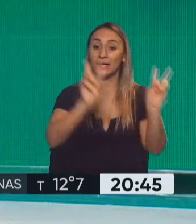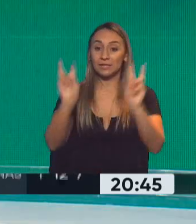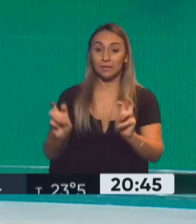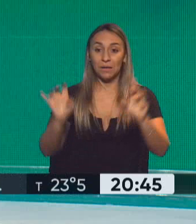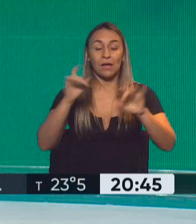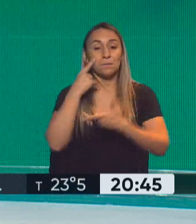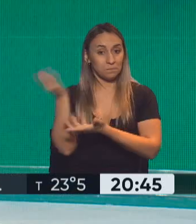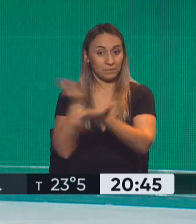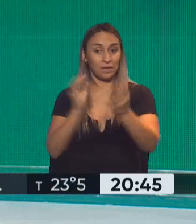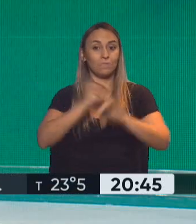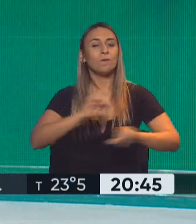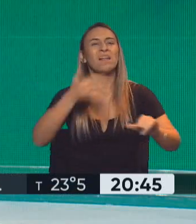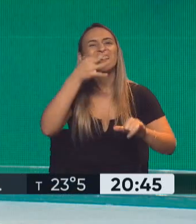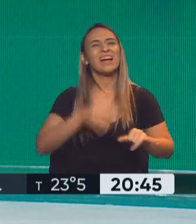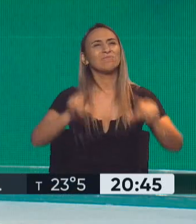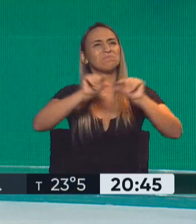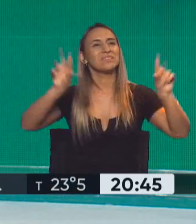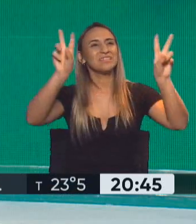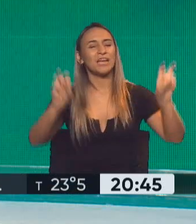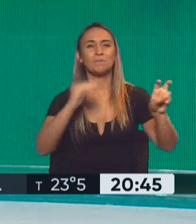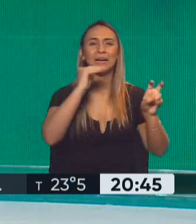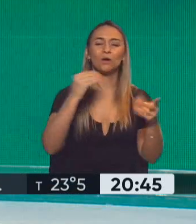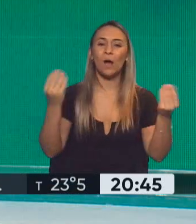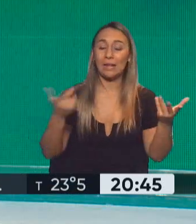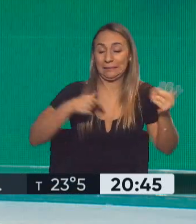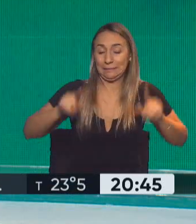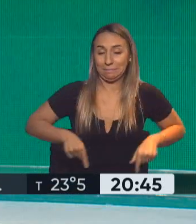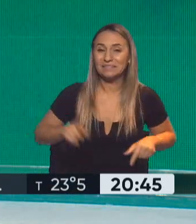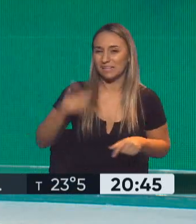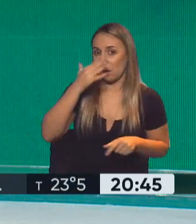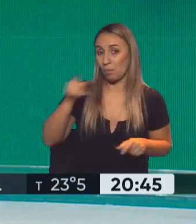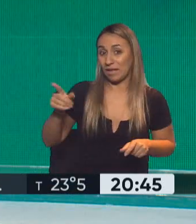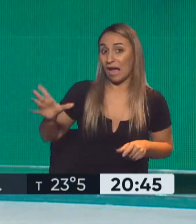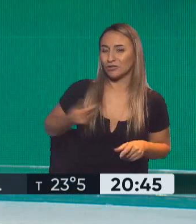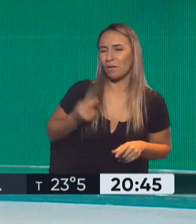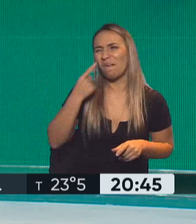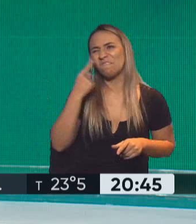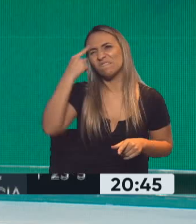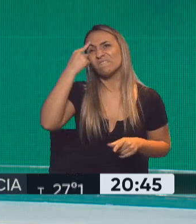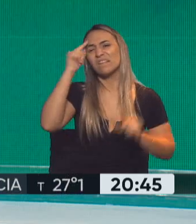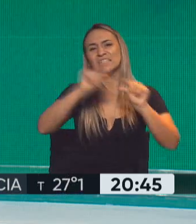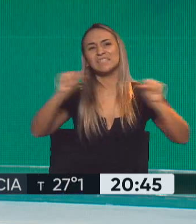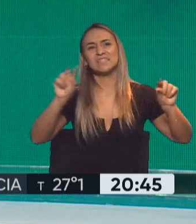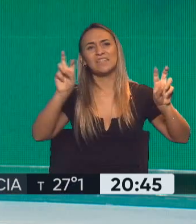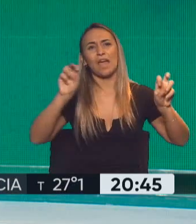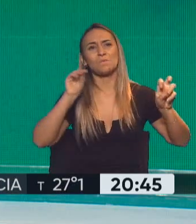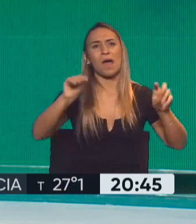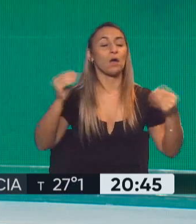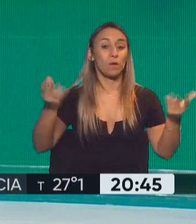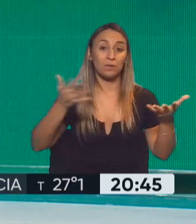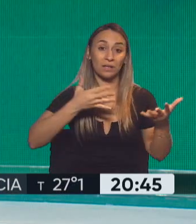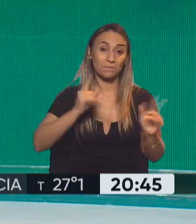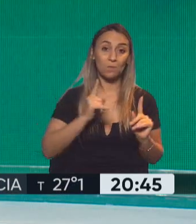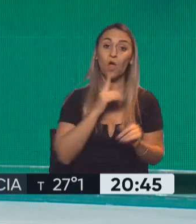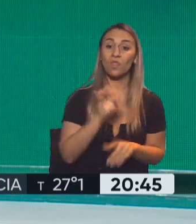a ir un informe la verdad que yo no sé cómo catalogar lo esto quizás me puede ayudar osvaldo en un rato abordándolo desde la ficción no porque esta denuncia que